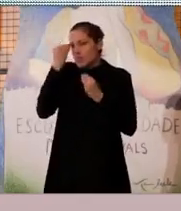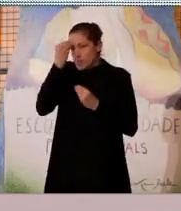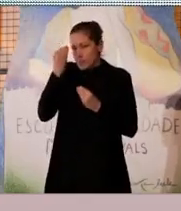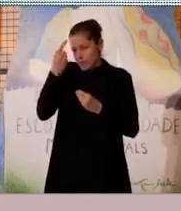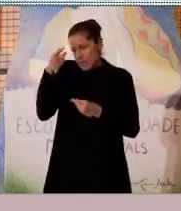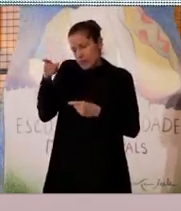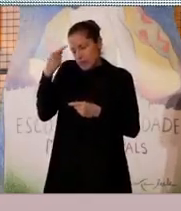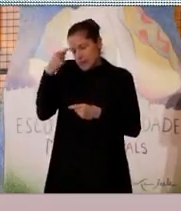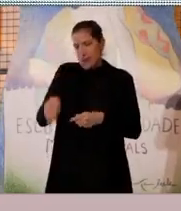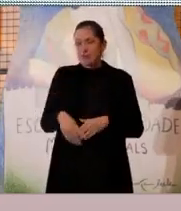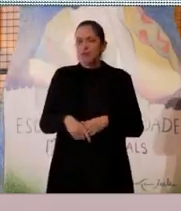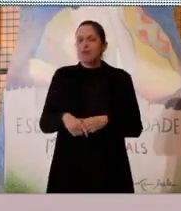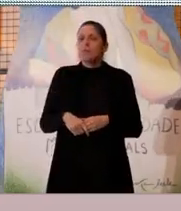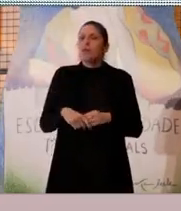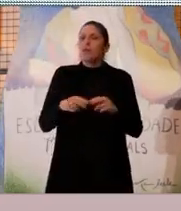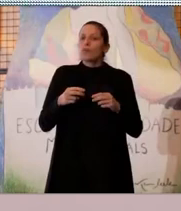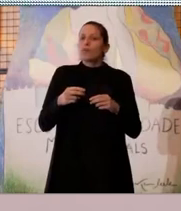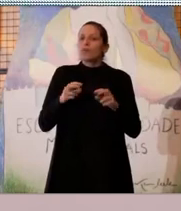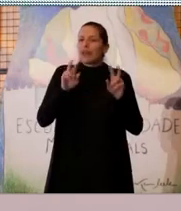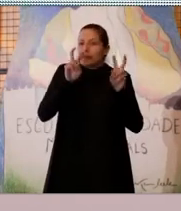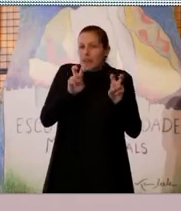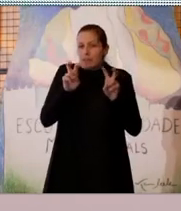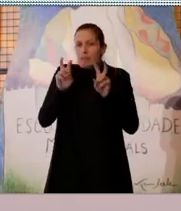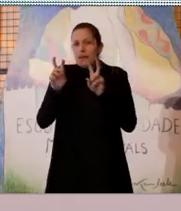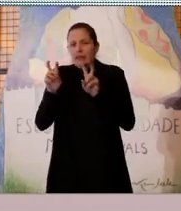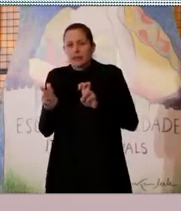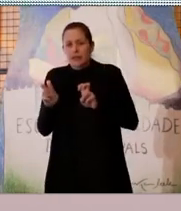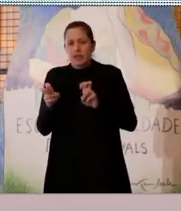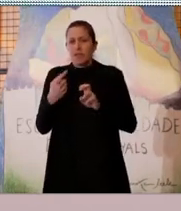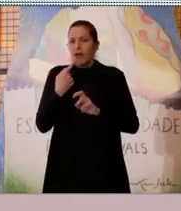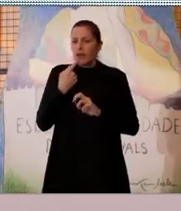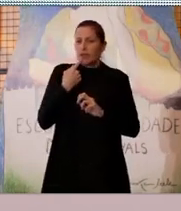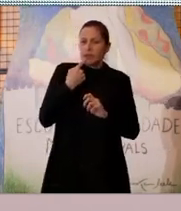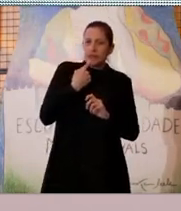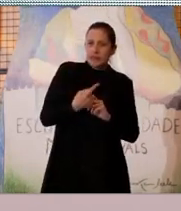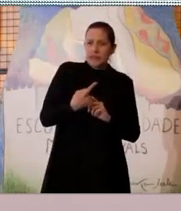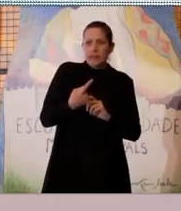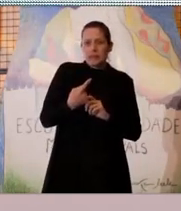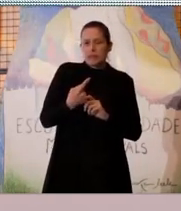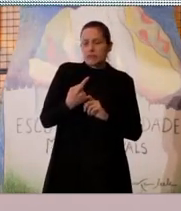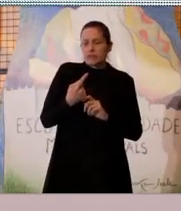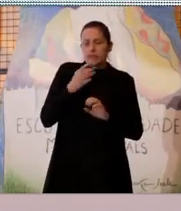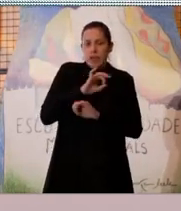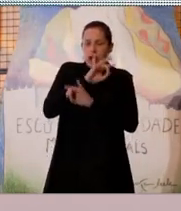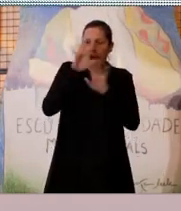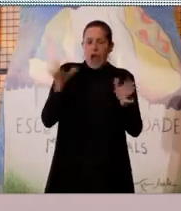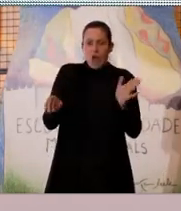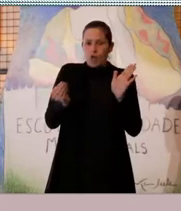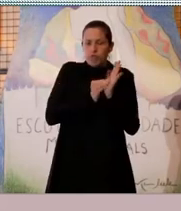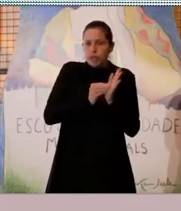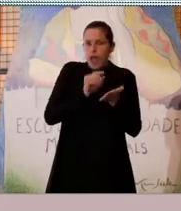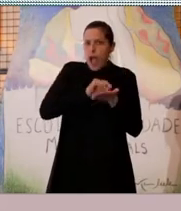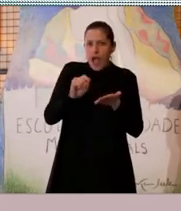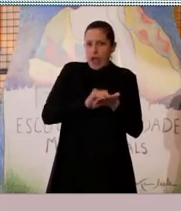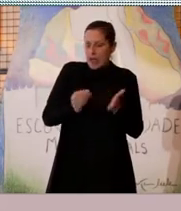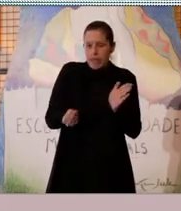en las dos cuestiones que has mencionado a mí me parecen evidentes dentro de una de una agenda feminista pero luego podríamos hay gente